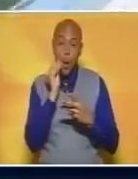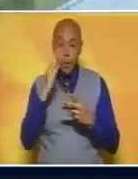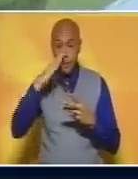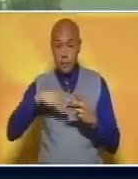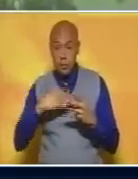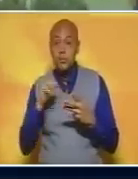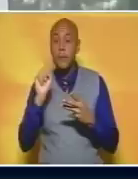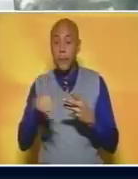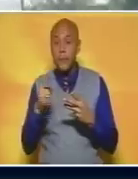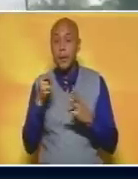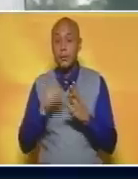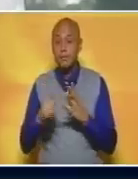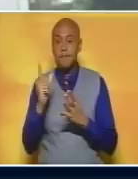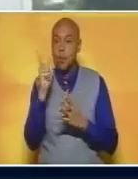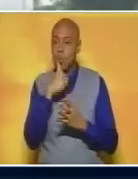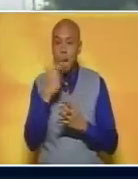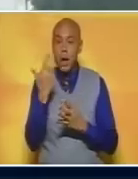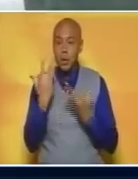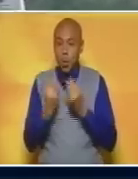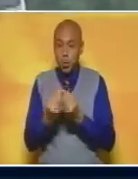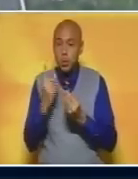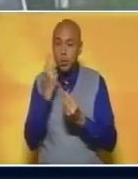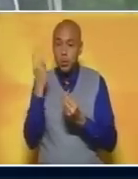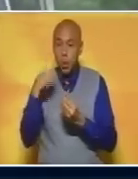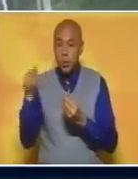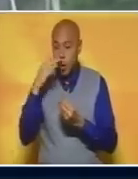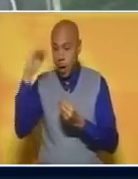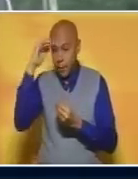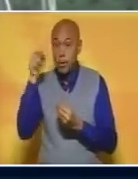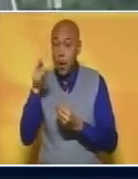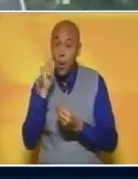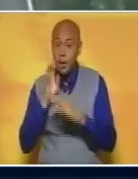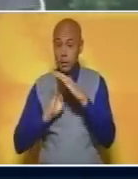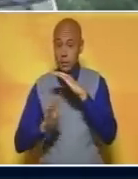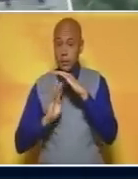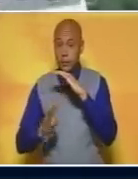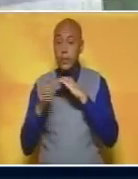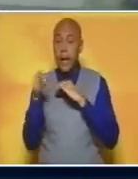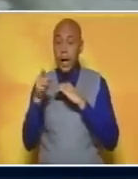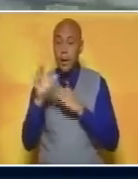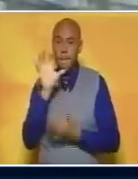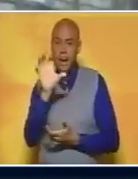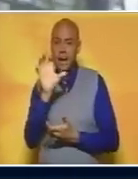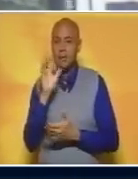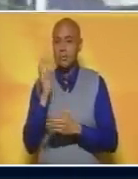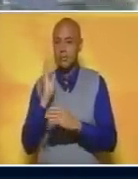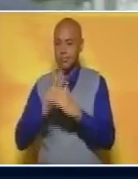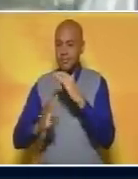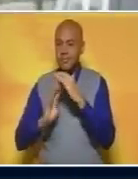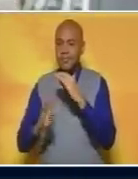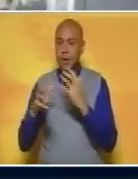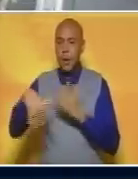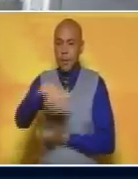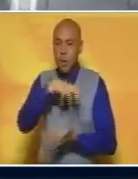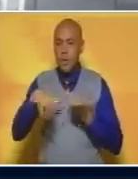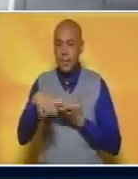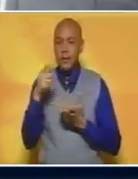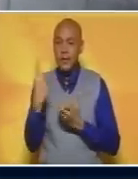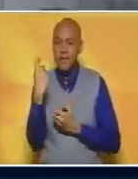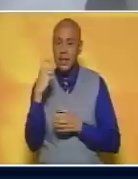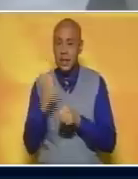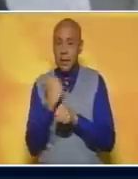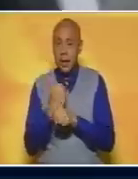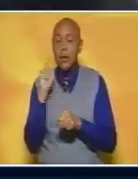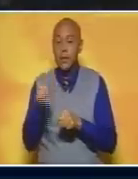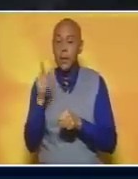edad, muchos de ellos sin ningún acompañante. Varios de los migrantes aseguran que se van del país ante la inseguridad, la falta de empleo, y